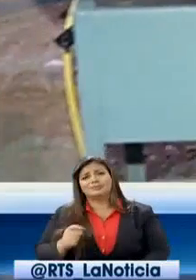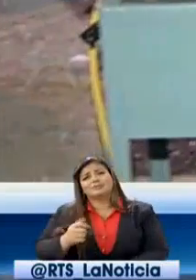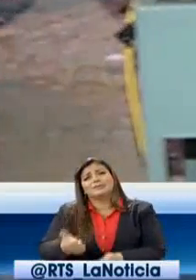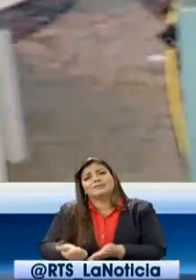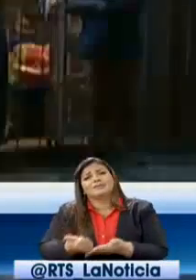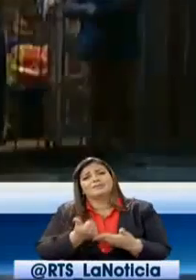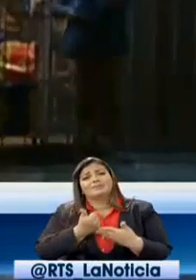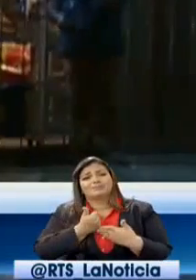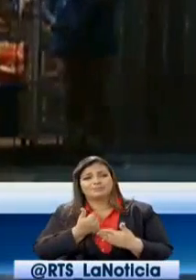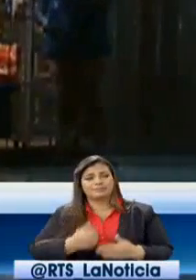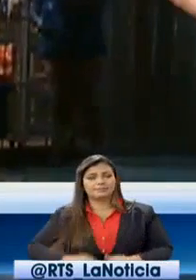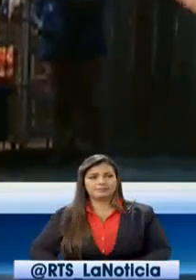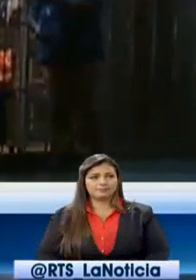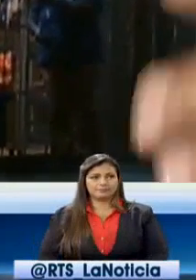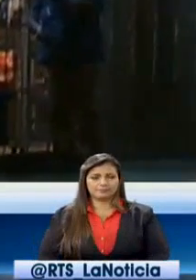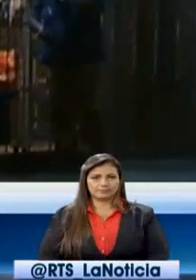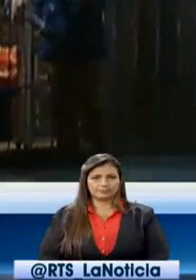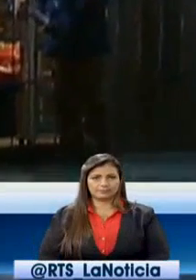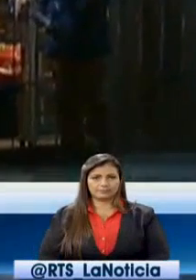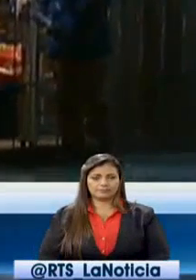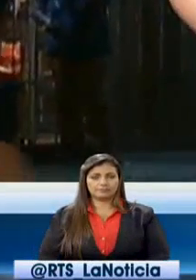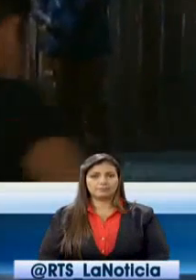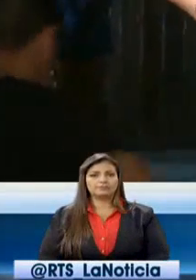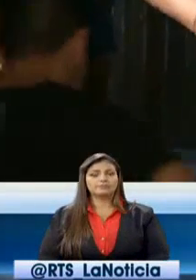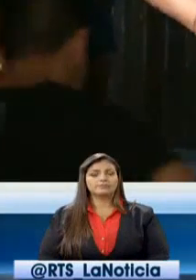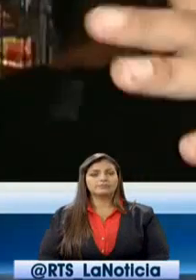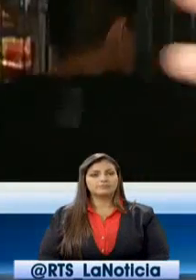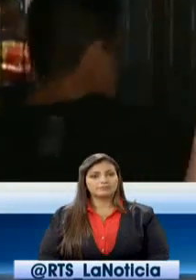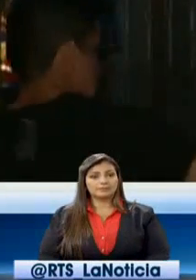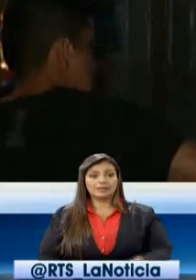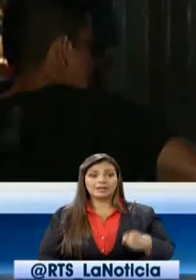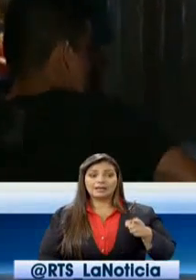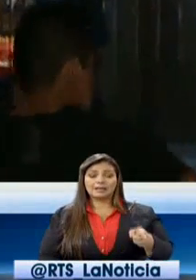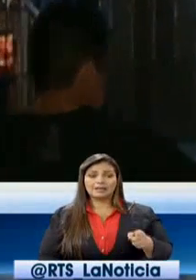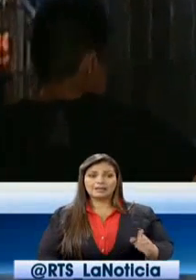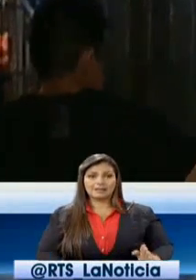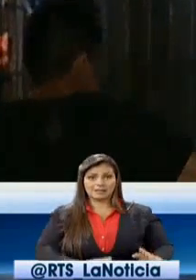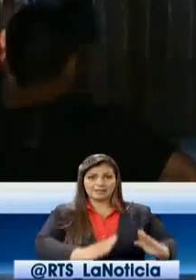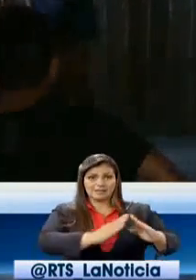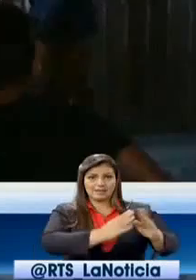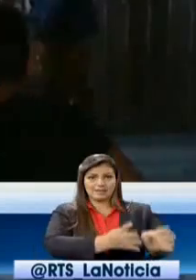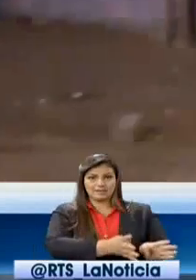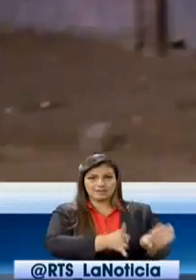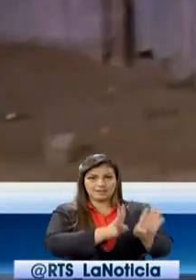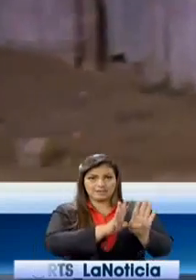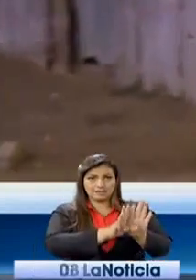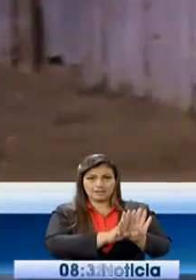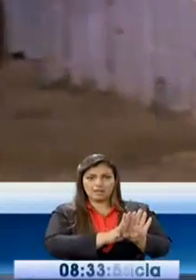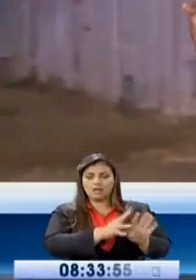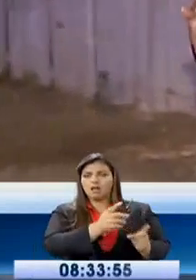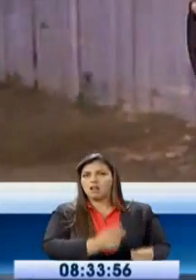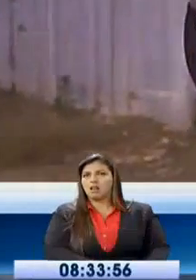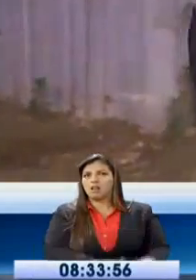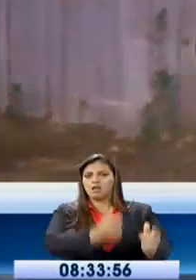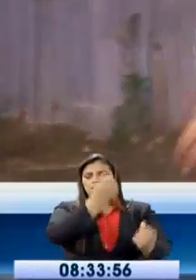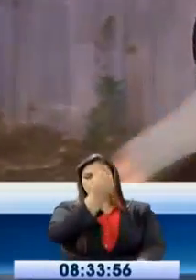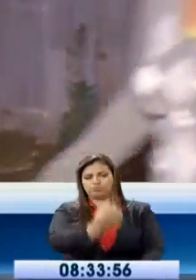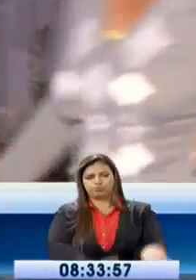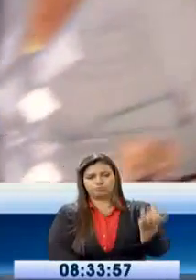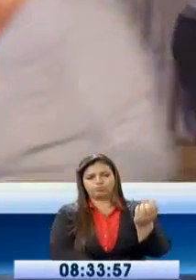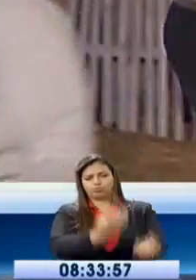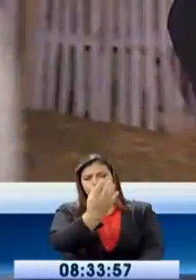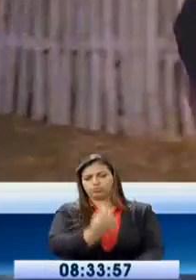¿quiénes están? La pared de al lado era de caña, se comenzó a prender, lo primero que se me ocurrió es